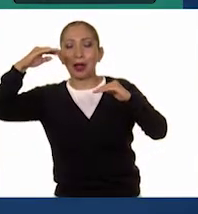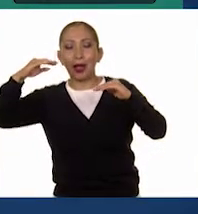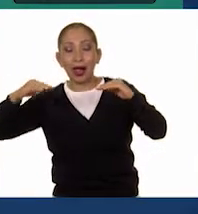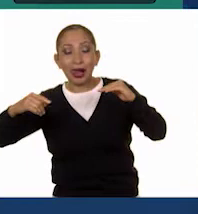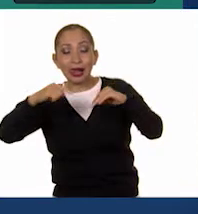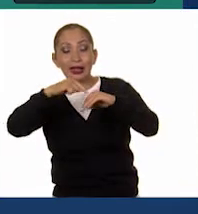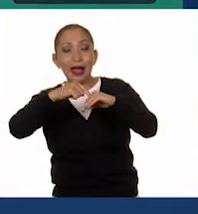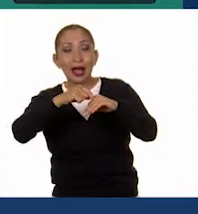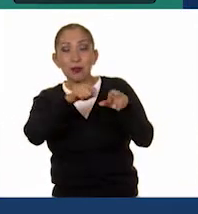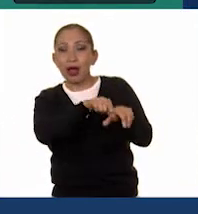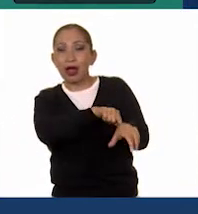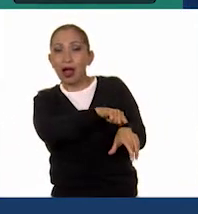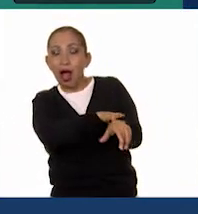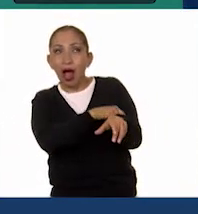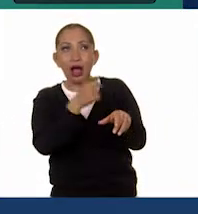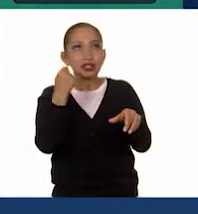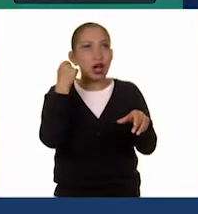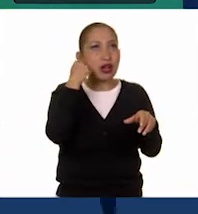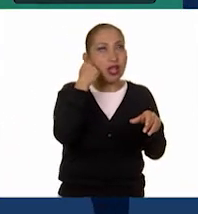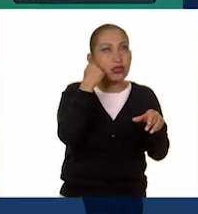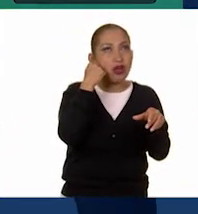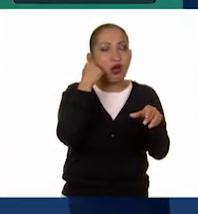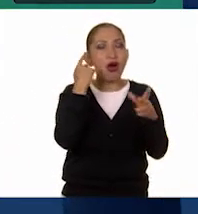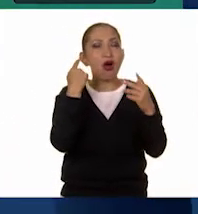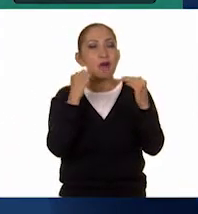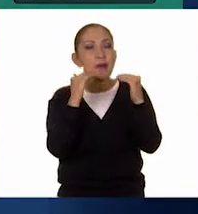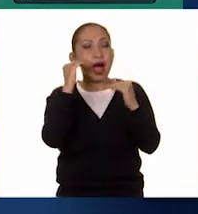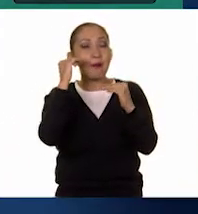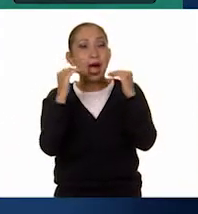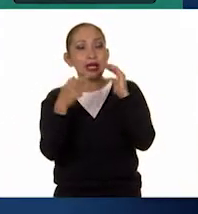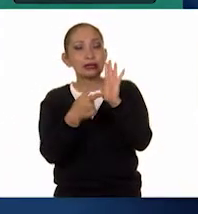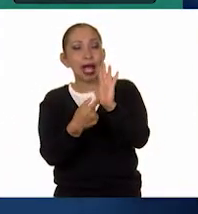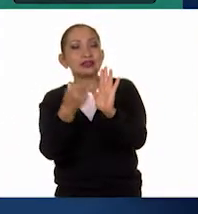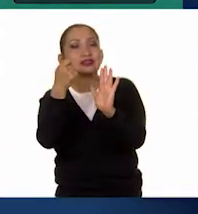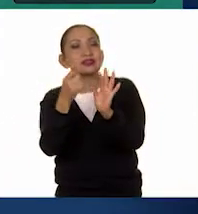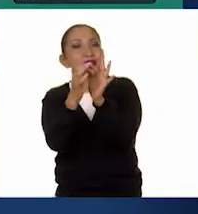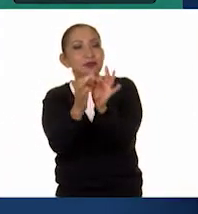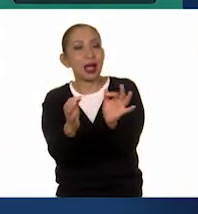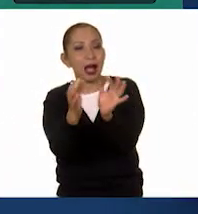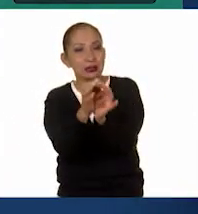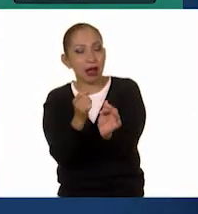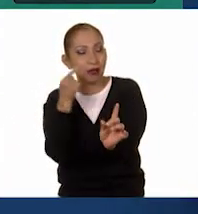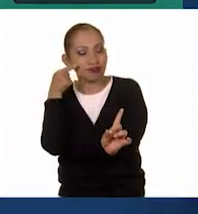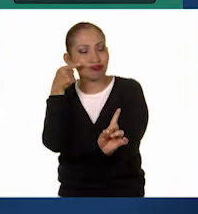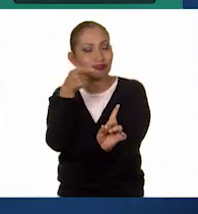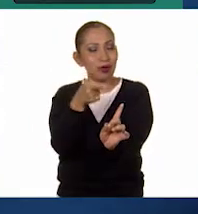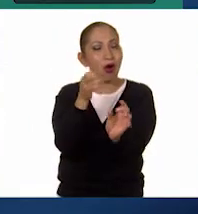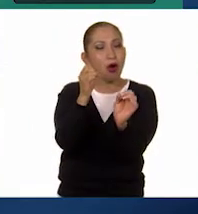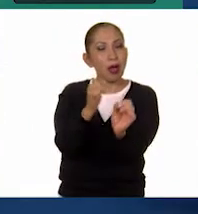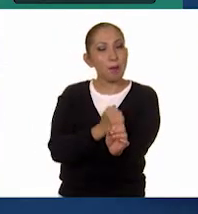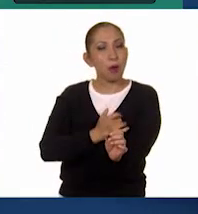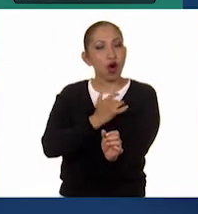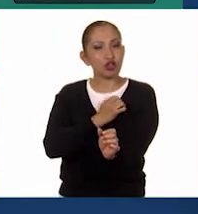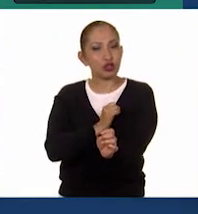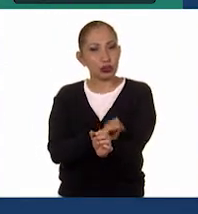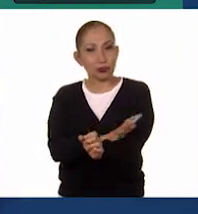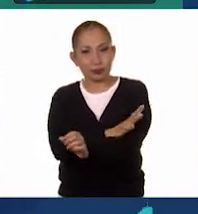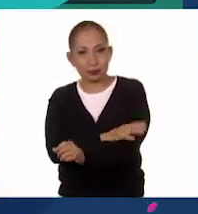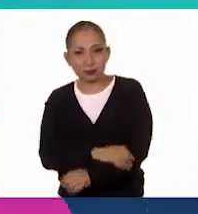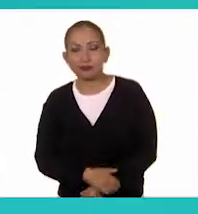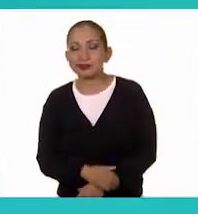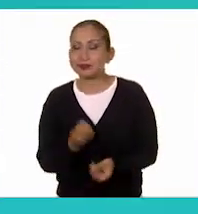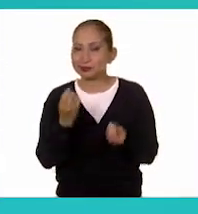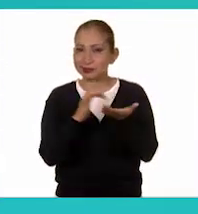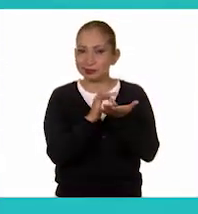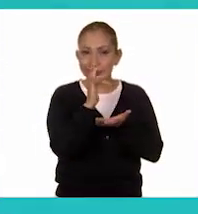duración y la intensidad del sonido, y refleja un significado determinado, una intención o una emoción. Muy bien,